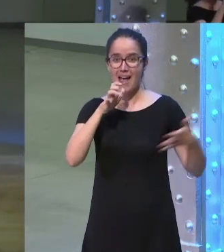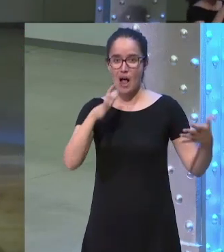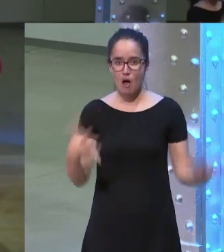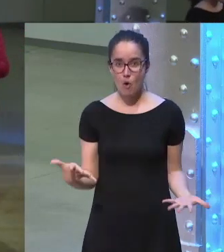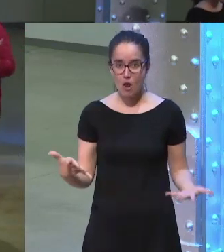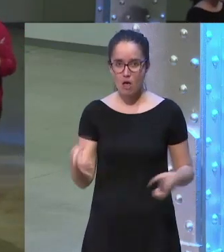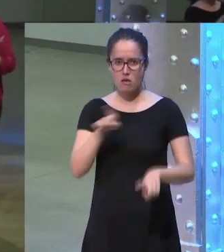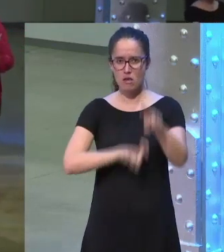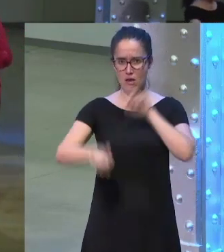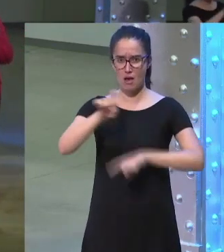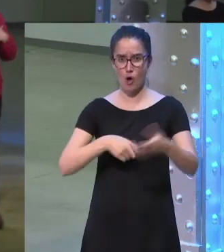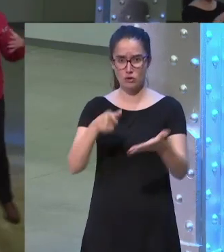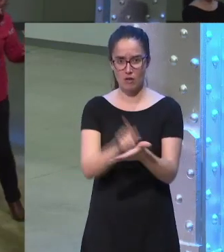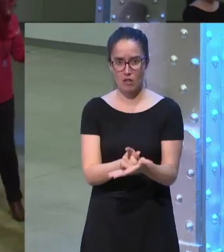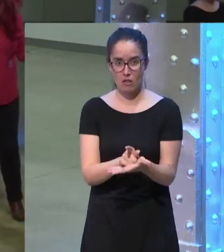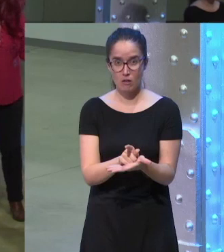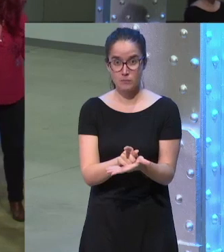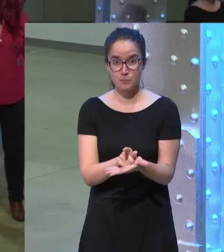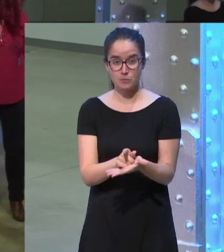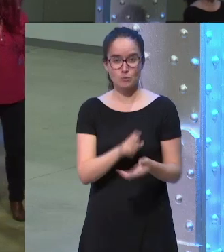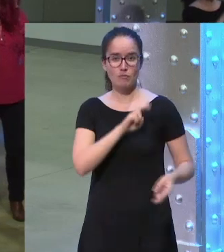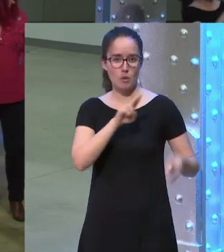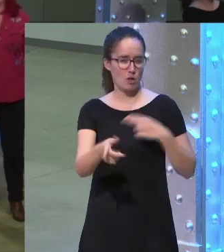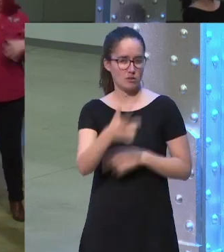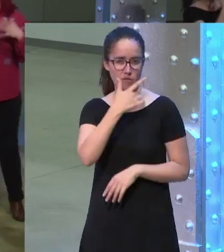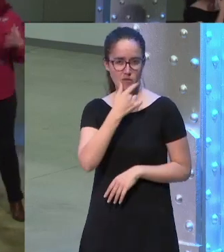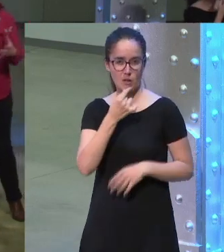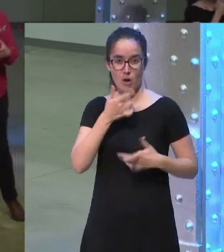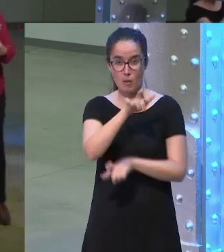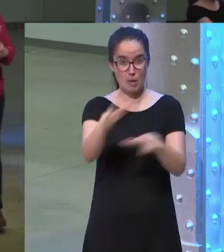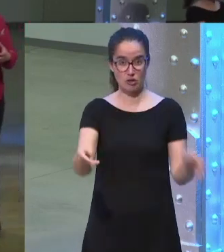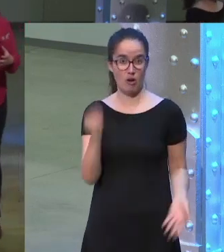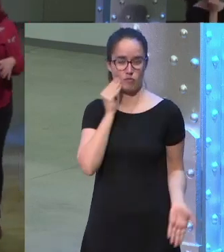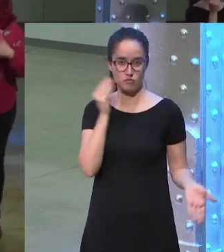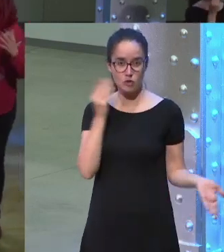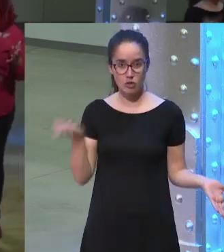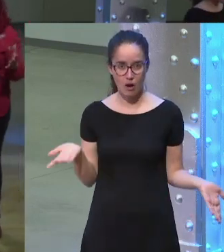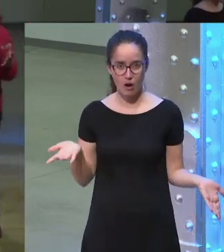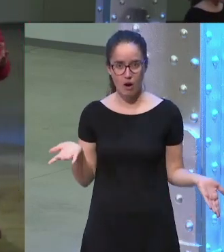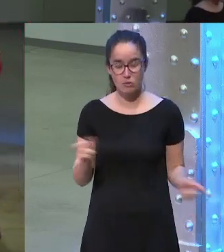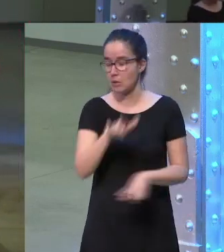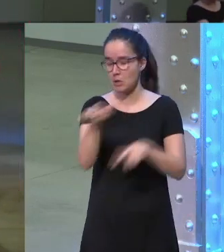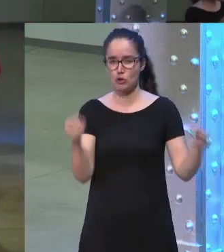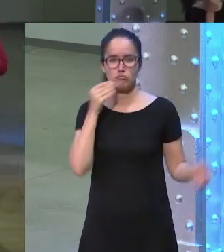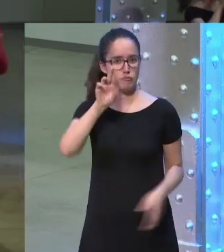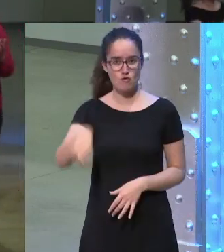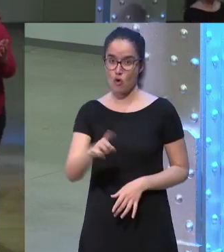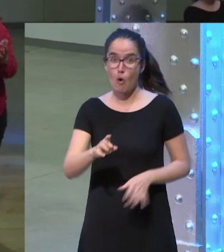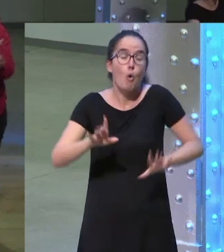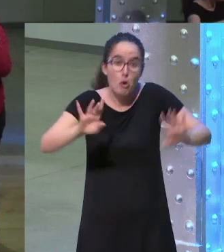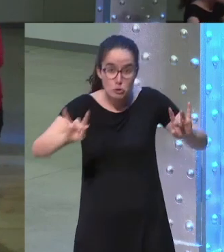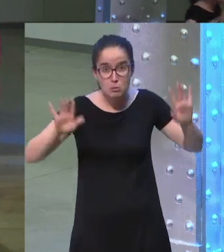ahora estamos volviendo a esto? Y una respuesta fácil y simple es decir que la gente es tonta. Pero la gente no es tonta, o